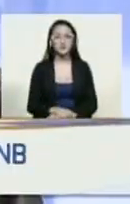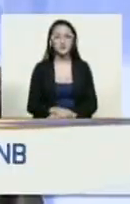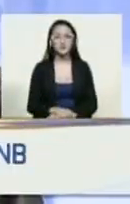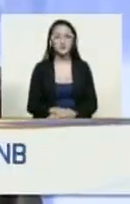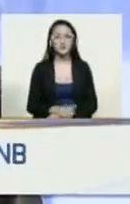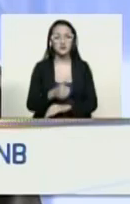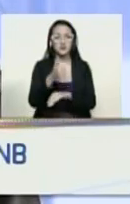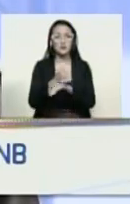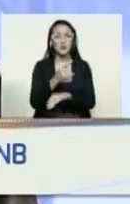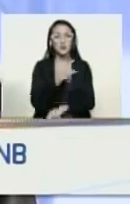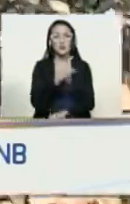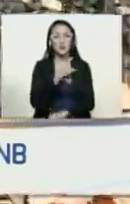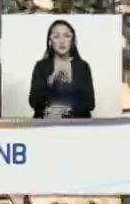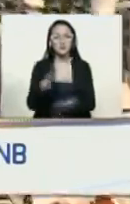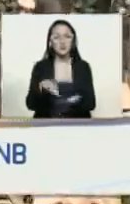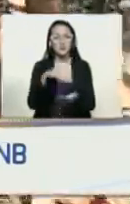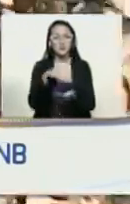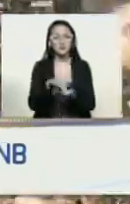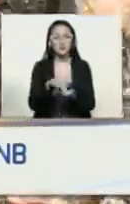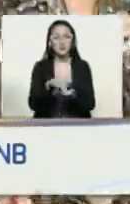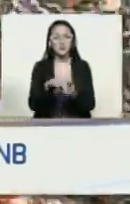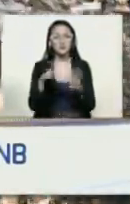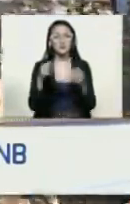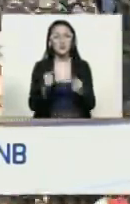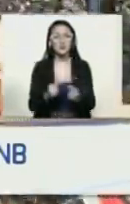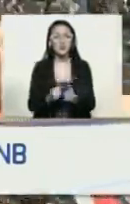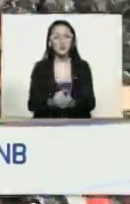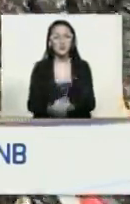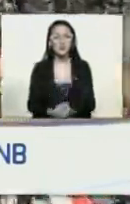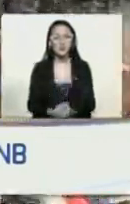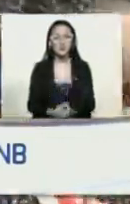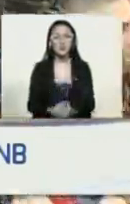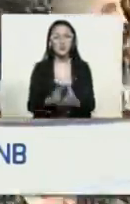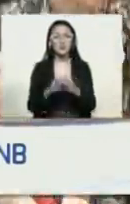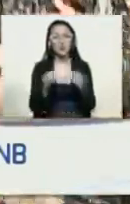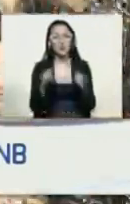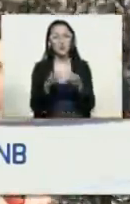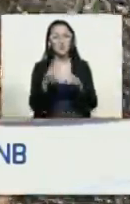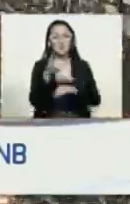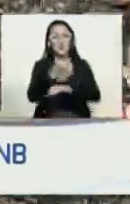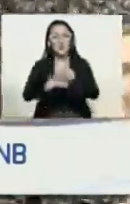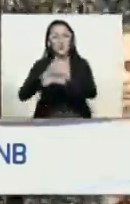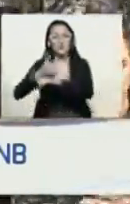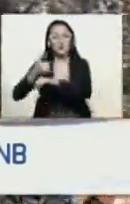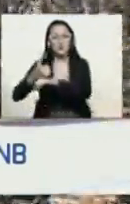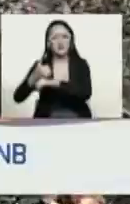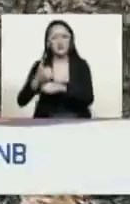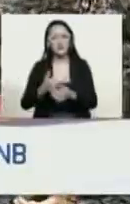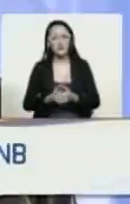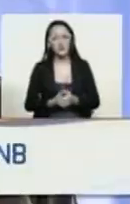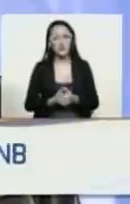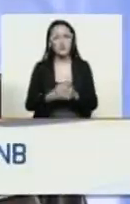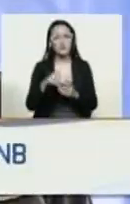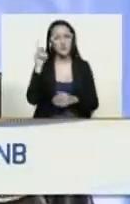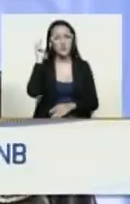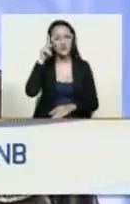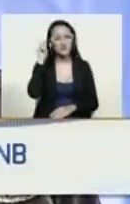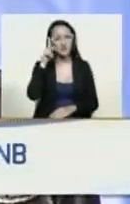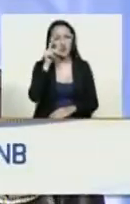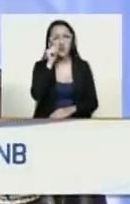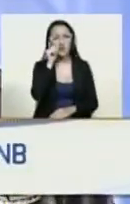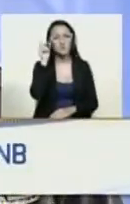rector de la Universidad Nacional Experimental de la Seguridad, a todo su equipo directivo, a los profesores, a